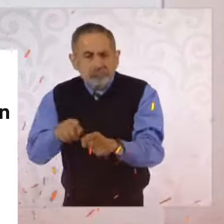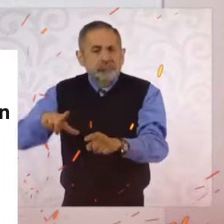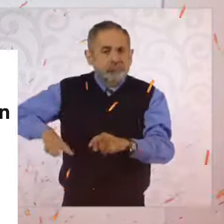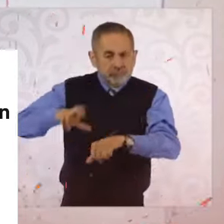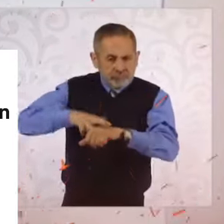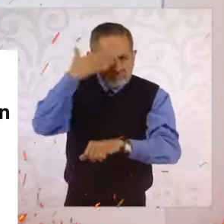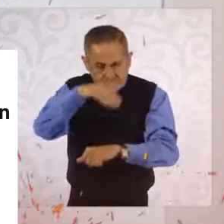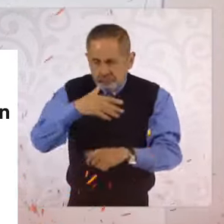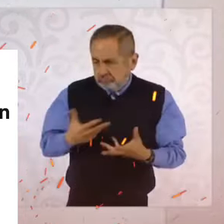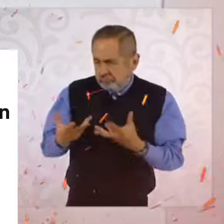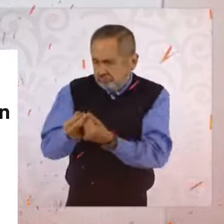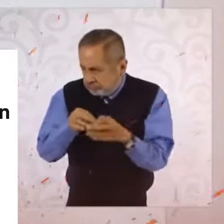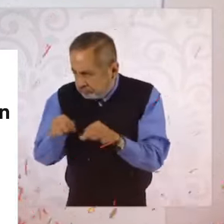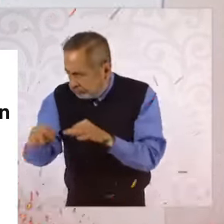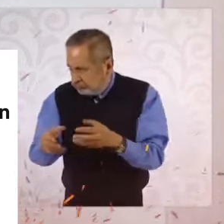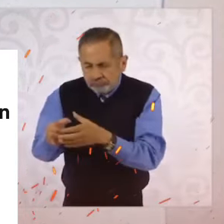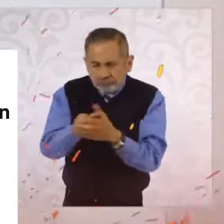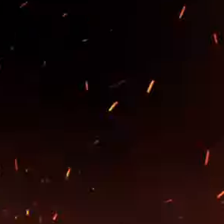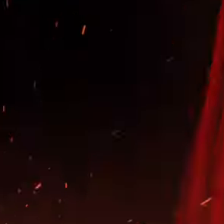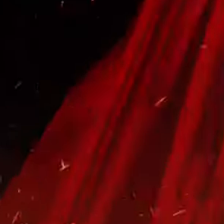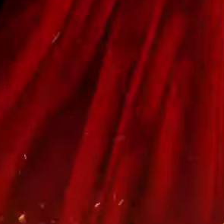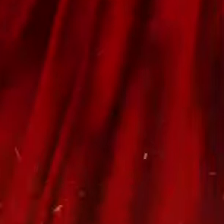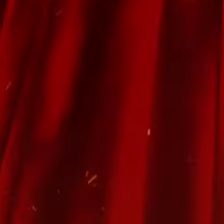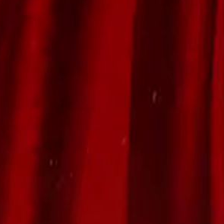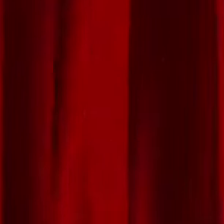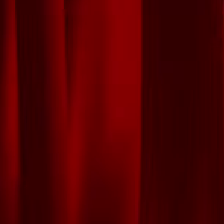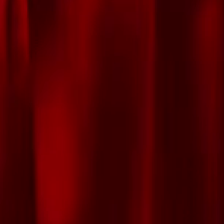gobernador y estamos trabajando para que esto no ocurra